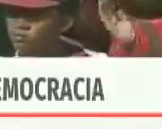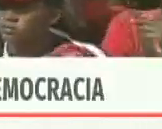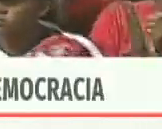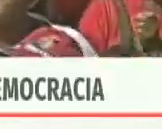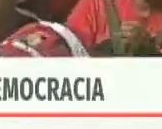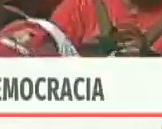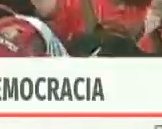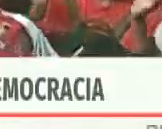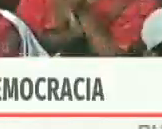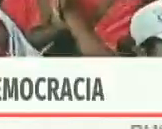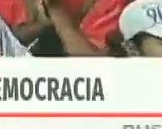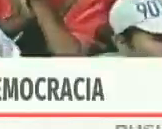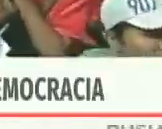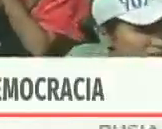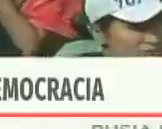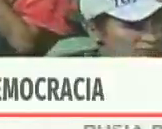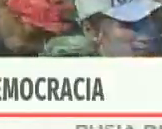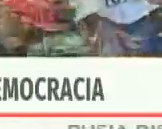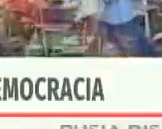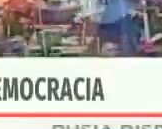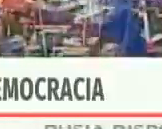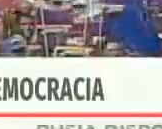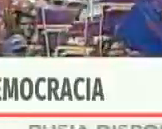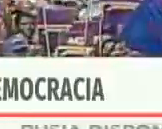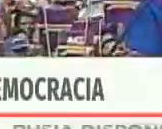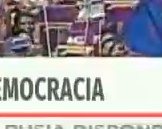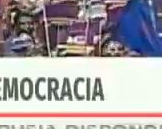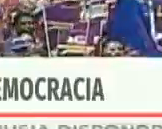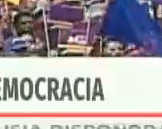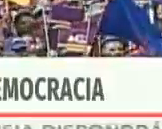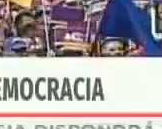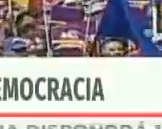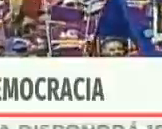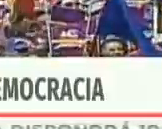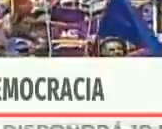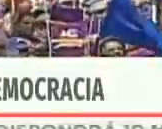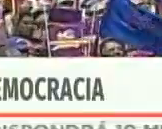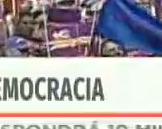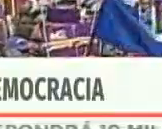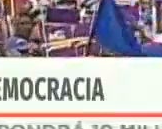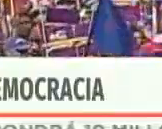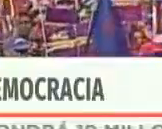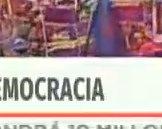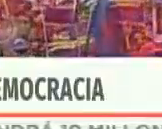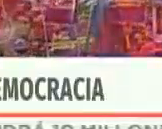Vamos a hacer algo. Vamos a enviarle desde aquí, desde la Plaza Oliari,